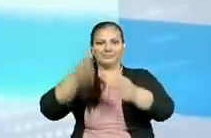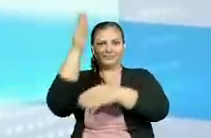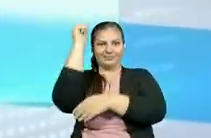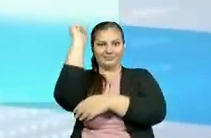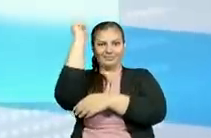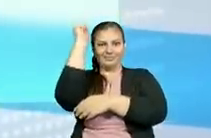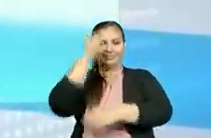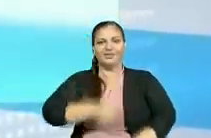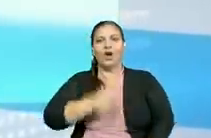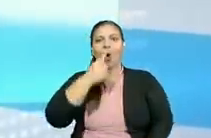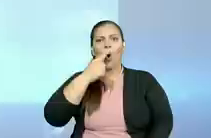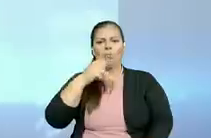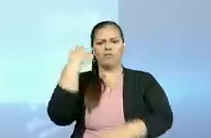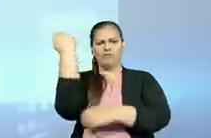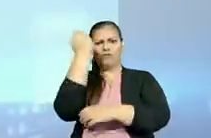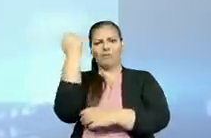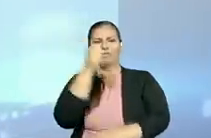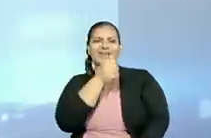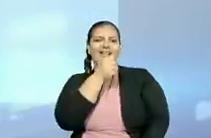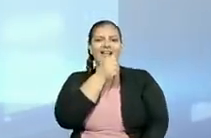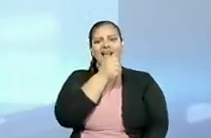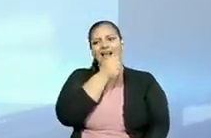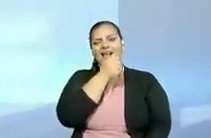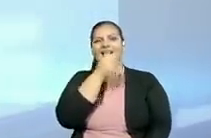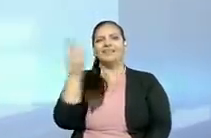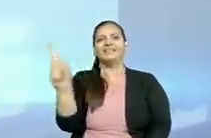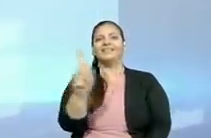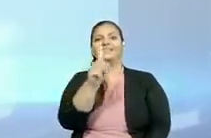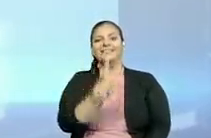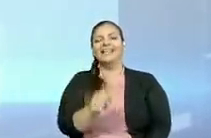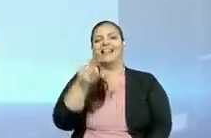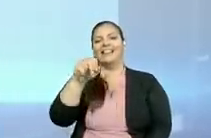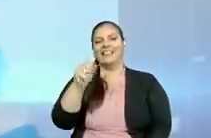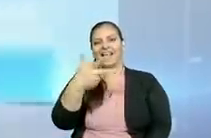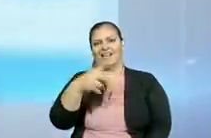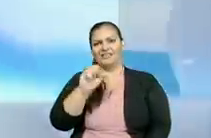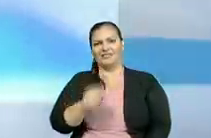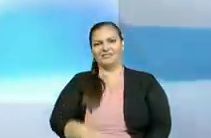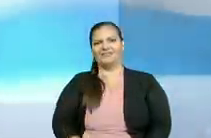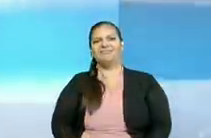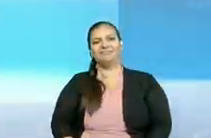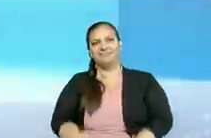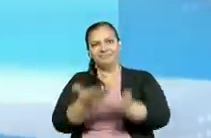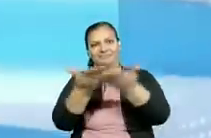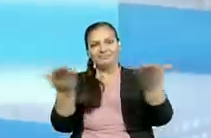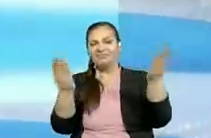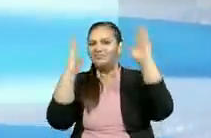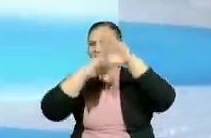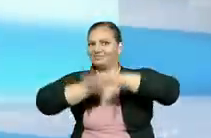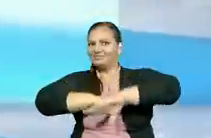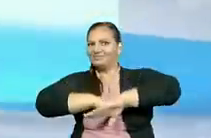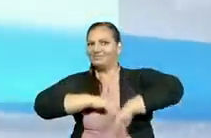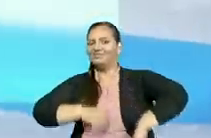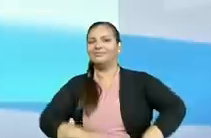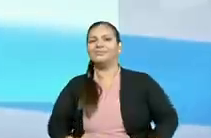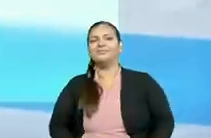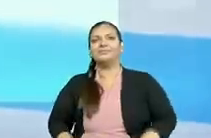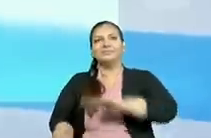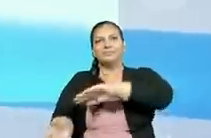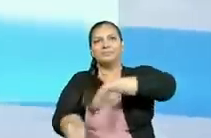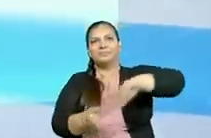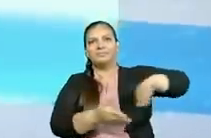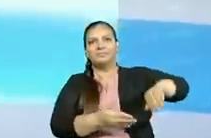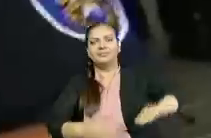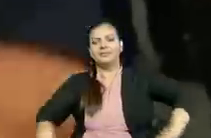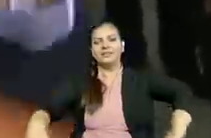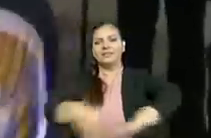artista venezolano Nacho ofrecerá un concierto gratuito con todos sus éxitos. Mientras que en las calles Machala y Gómez Rendón se